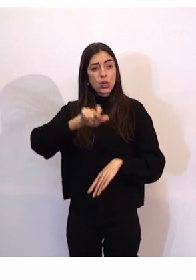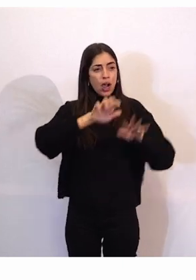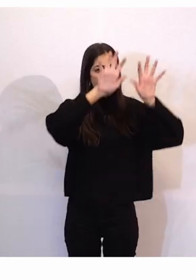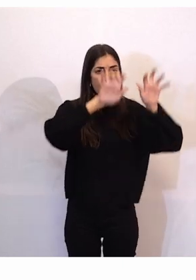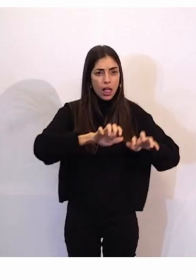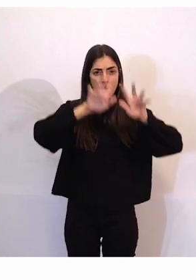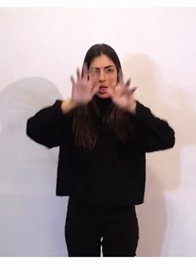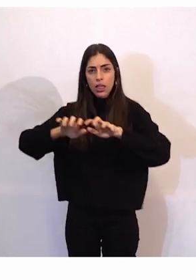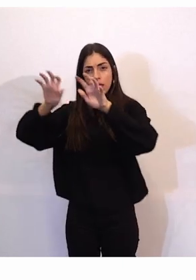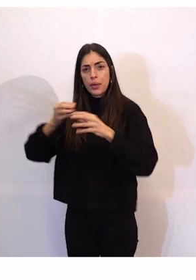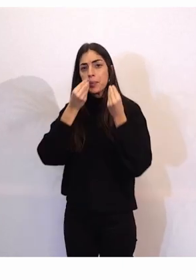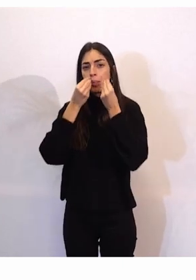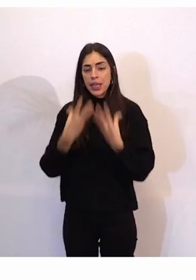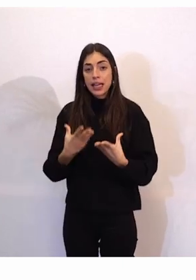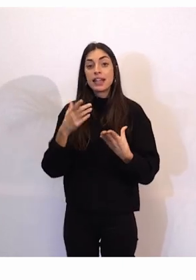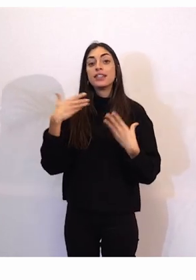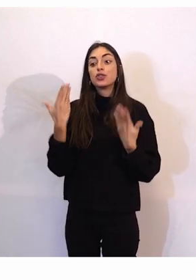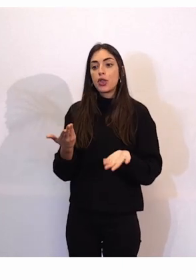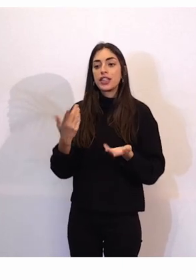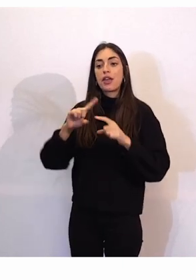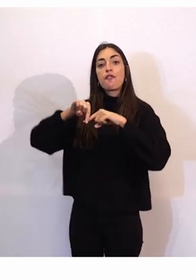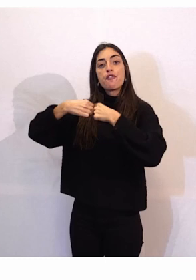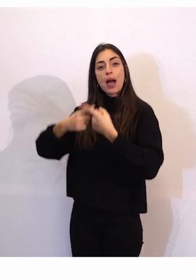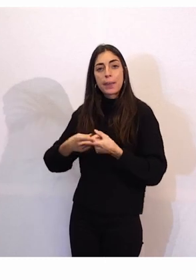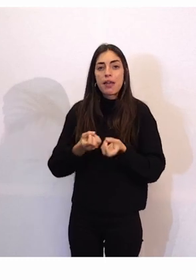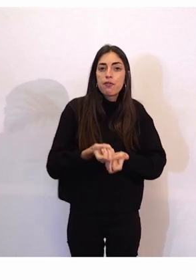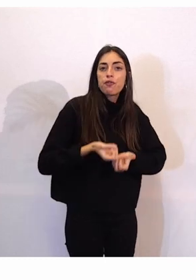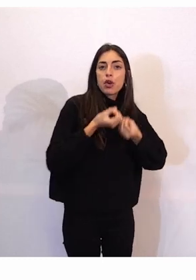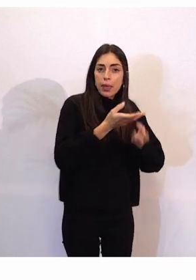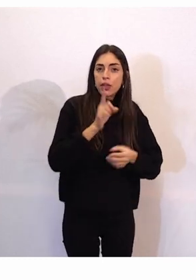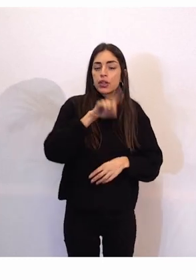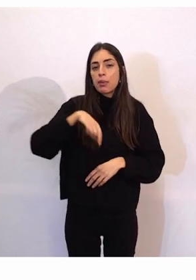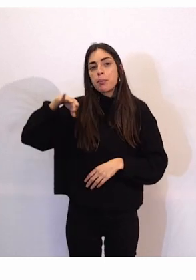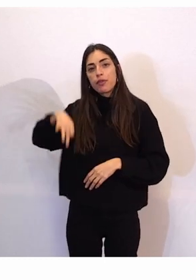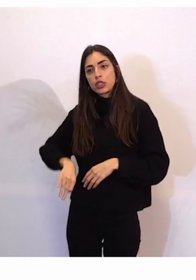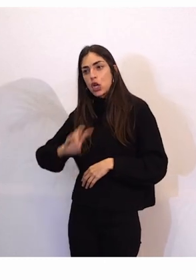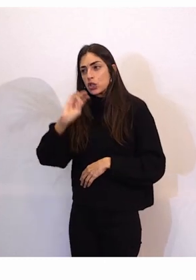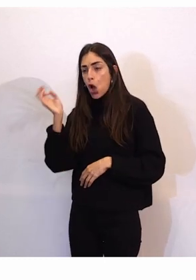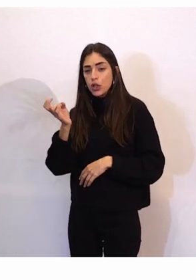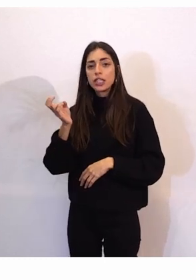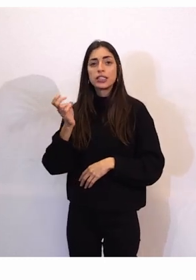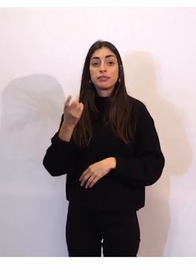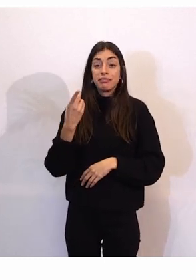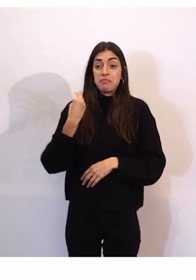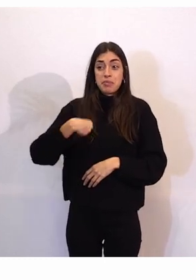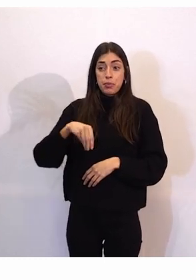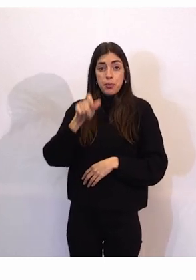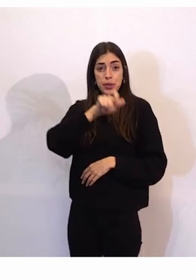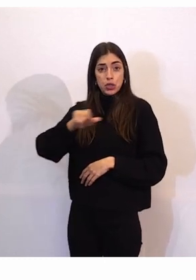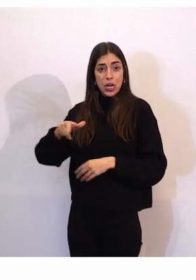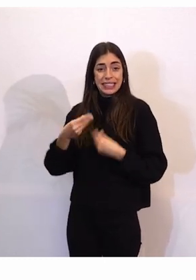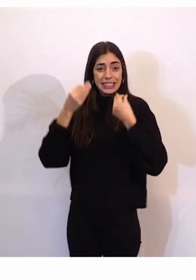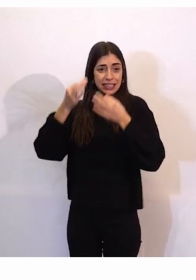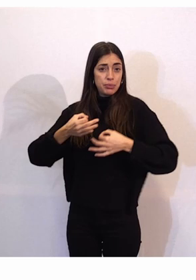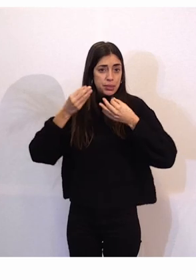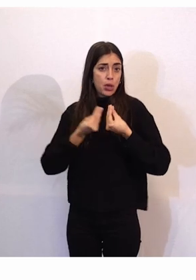esa información se la va a dar la familia, otros profesionales, las personas que vivan con ella. Todo ese conocimiento en la